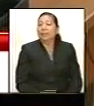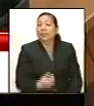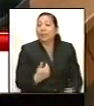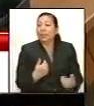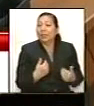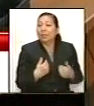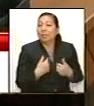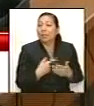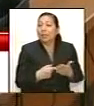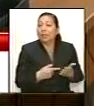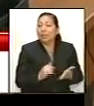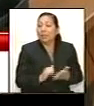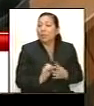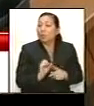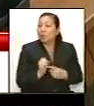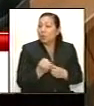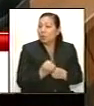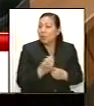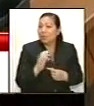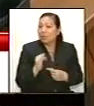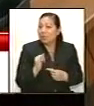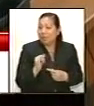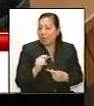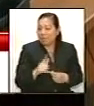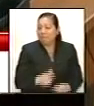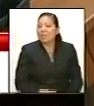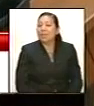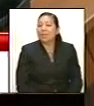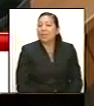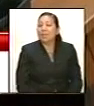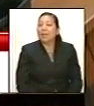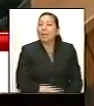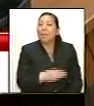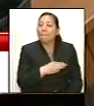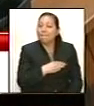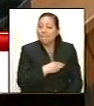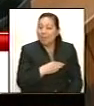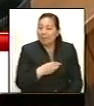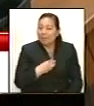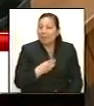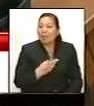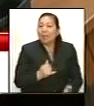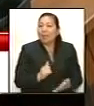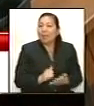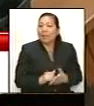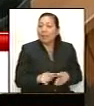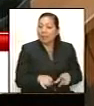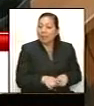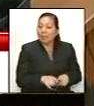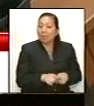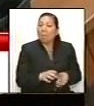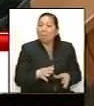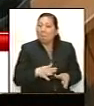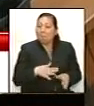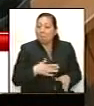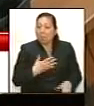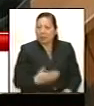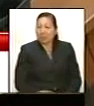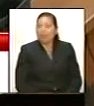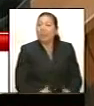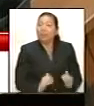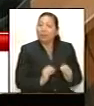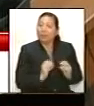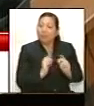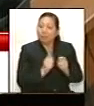tenemos, y desde sociedad civil, desde ministerios, la divinidad del Vincri, o sea, poder llevar